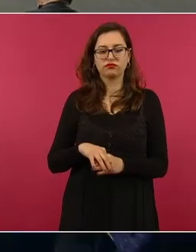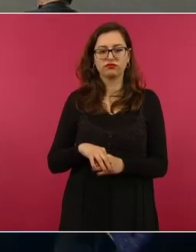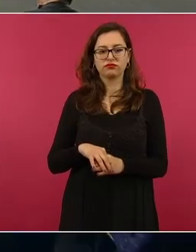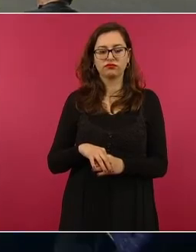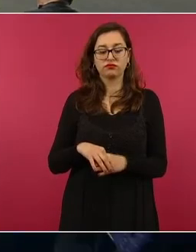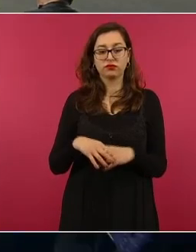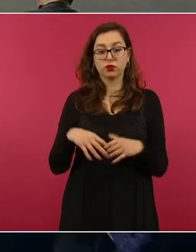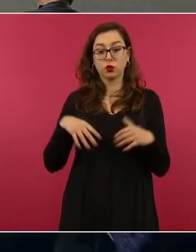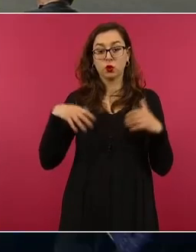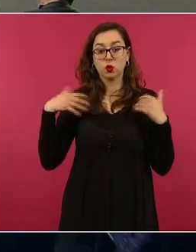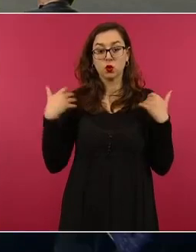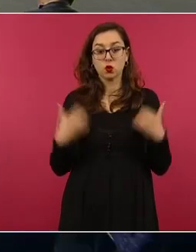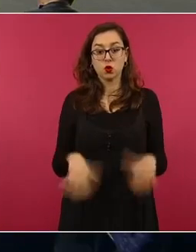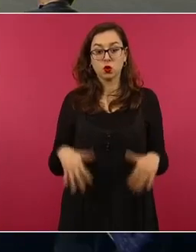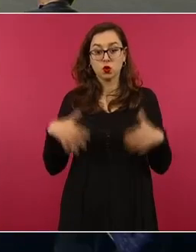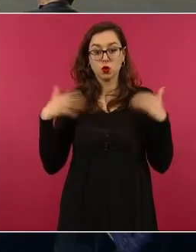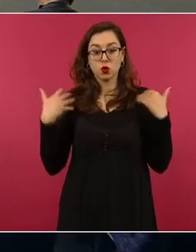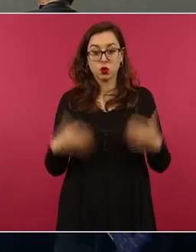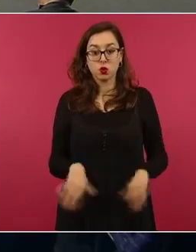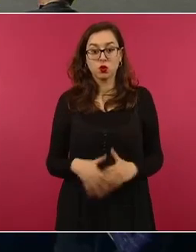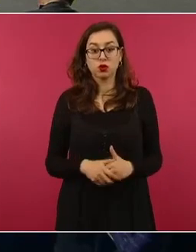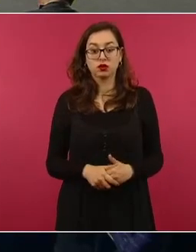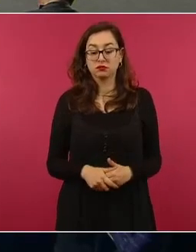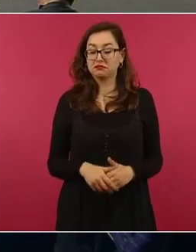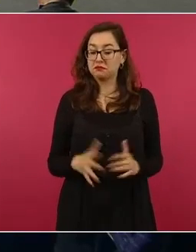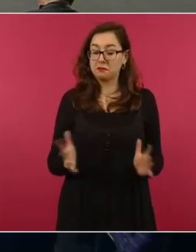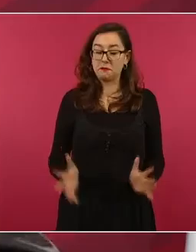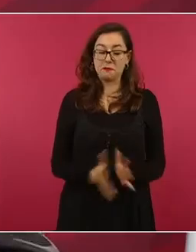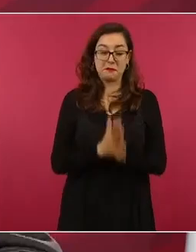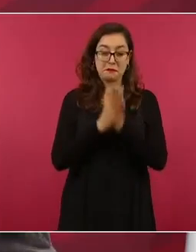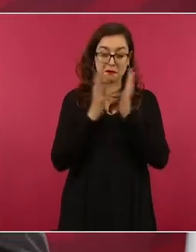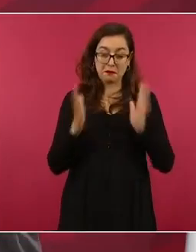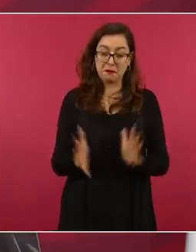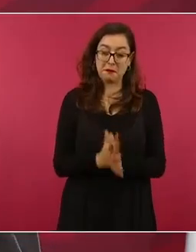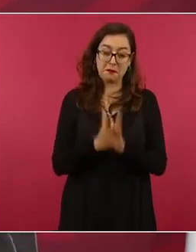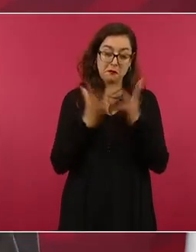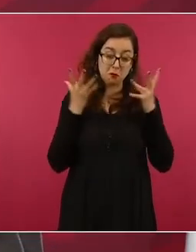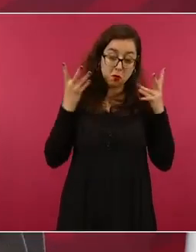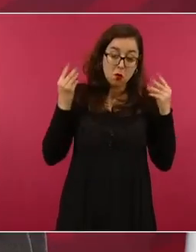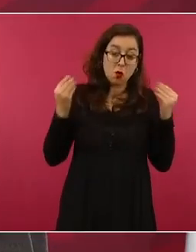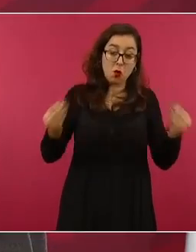y fue el estado donde hubo más participación ciudadana.